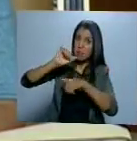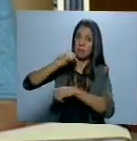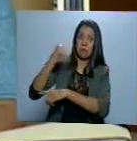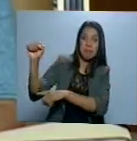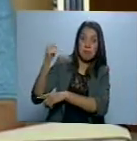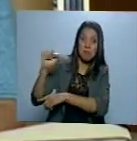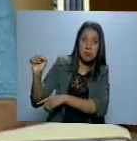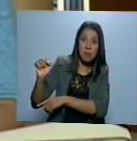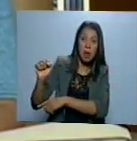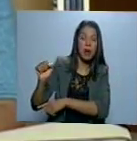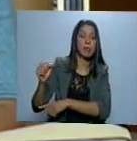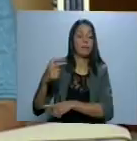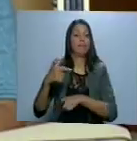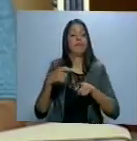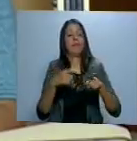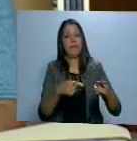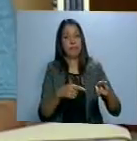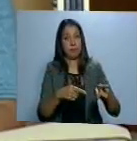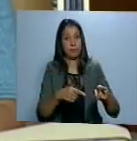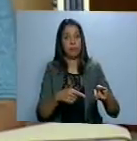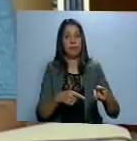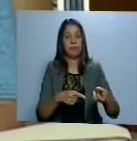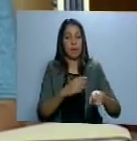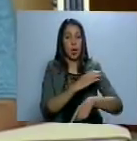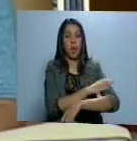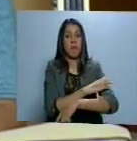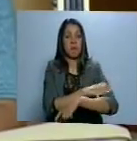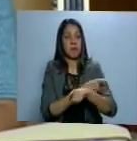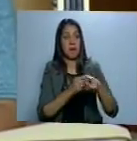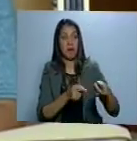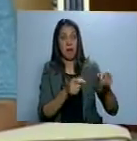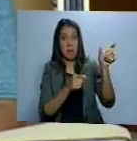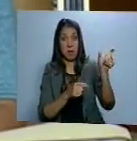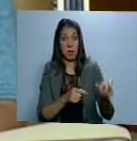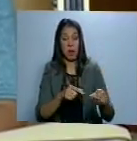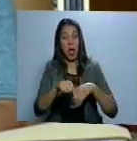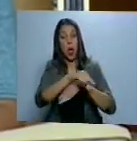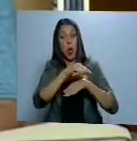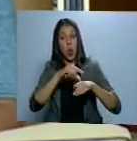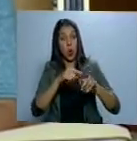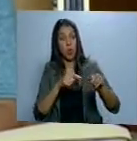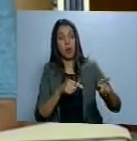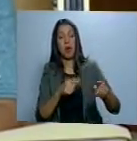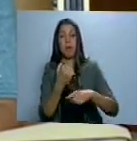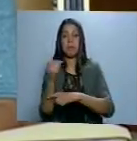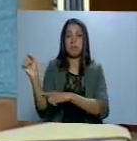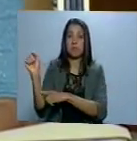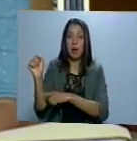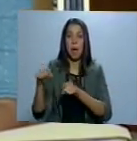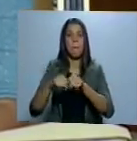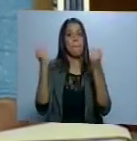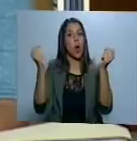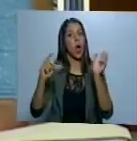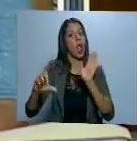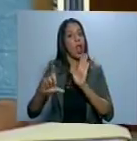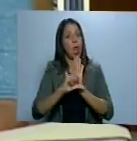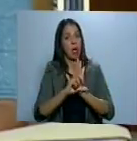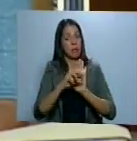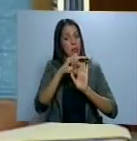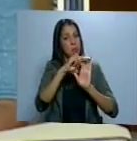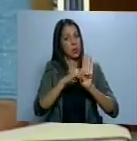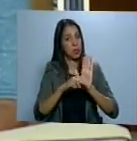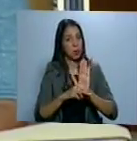constituyente originario e incurrió en una falta absoluta, tal como lo declaró el